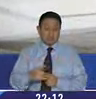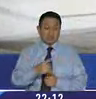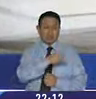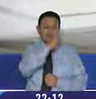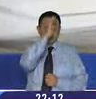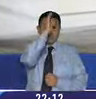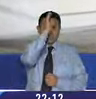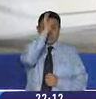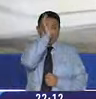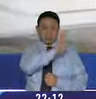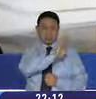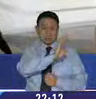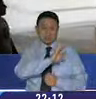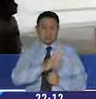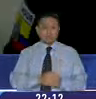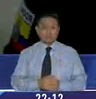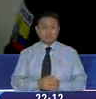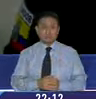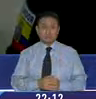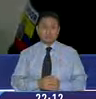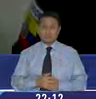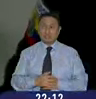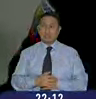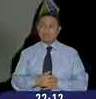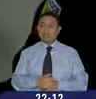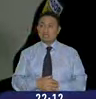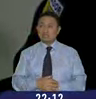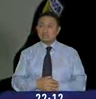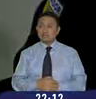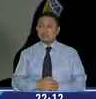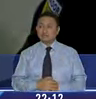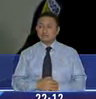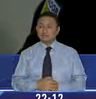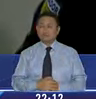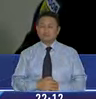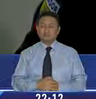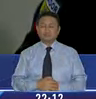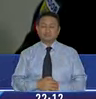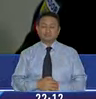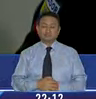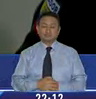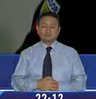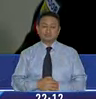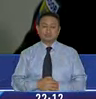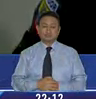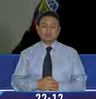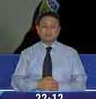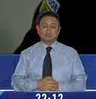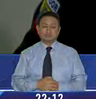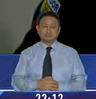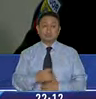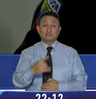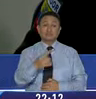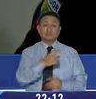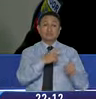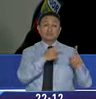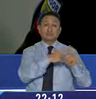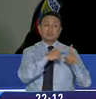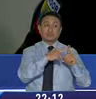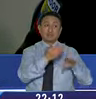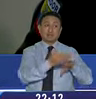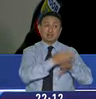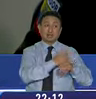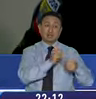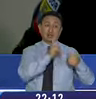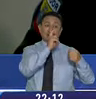en el hospital Napoleón Dávila de Chone. Estuvo involucrado en algunos hechos delictivos. Incluso hay la posibilidad de que él haya